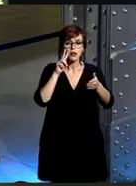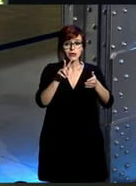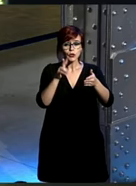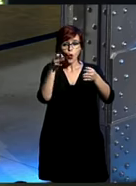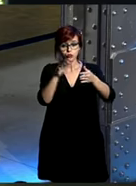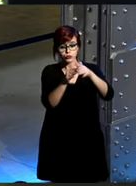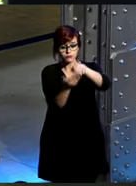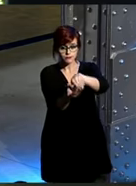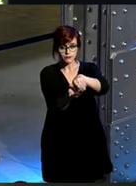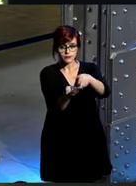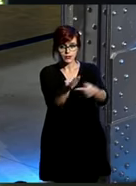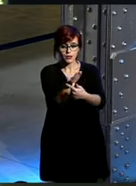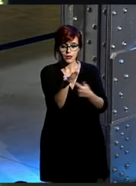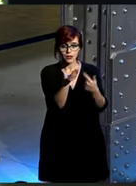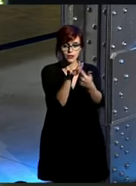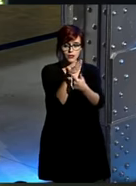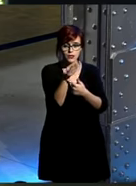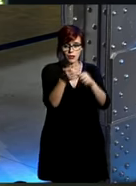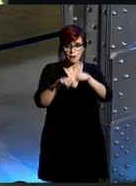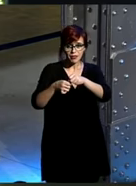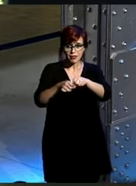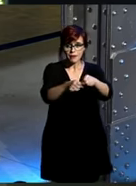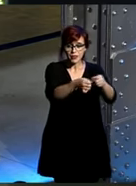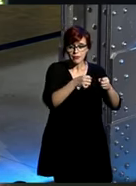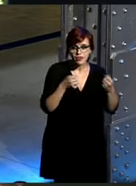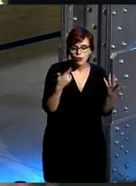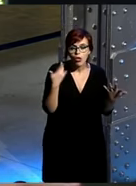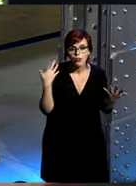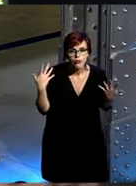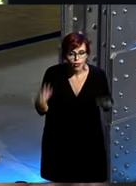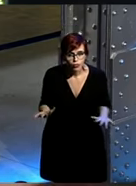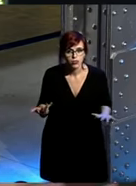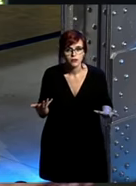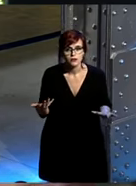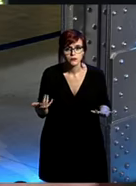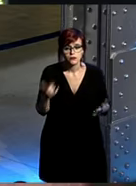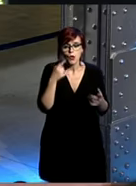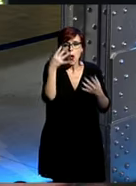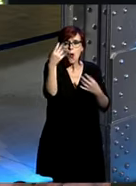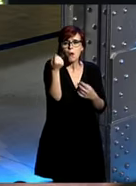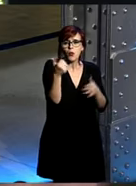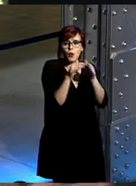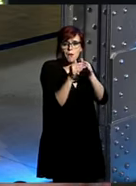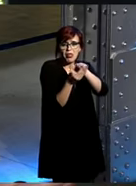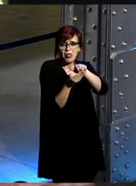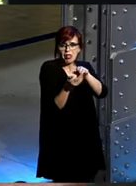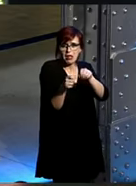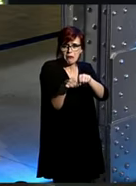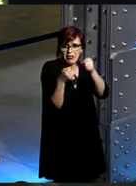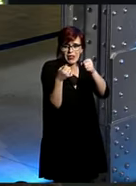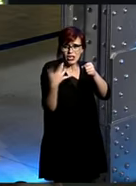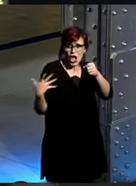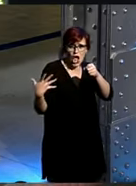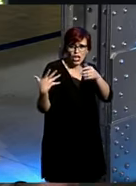que la parte hundida está totalmente destruida. Ustedes dicen, ¿cómo? Se golpeó un poquito, se habrá lastimado un poquito. No,